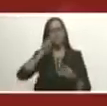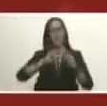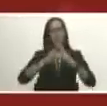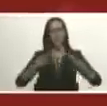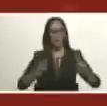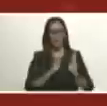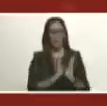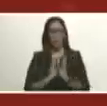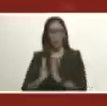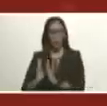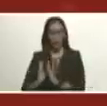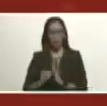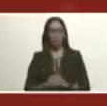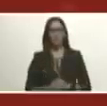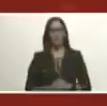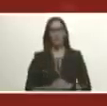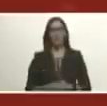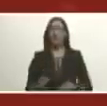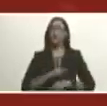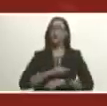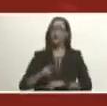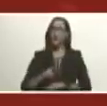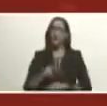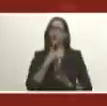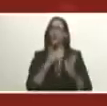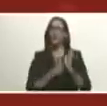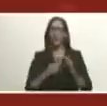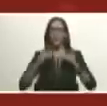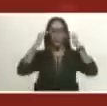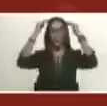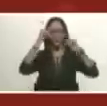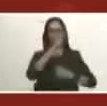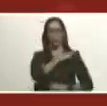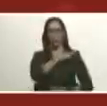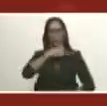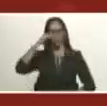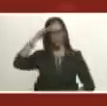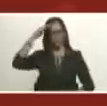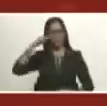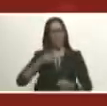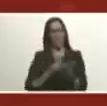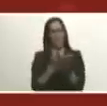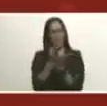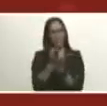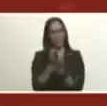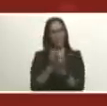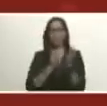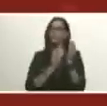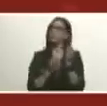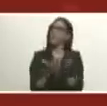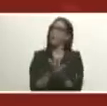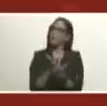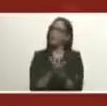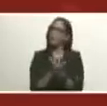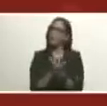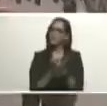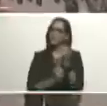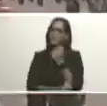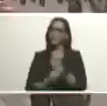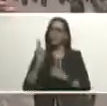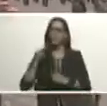orden. Orden cumplida, mi comandante en jefe. Leales siempre.